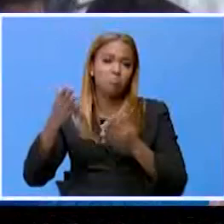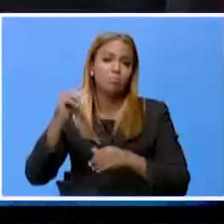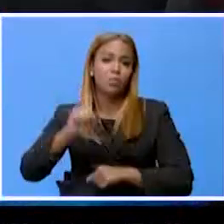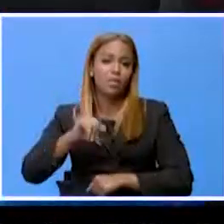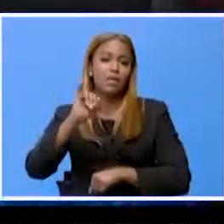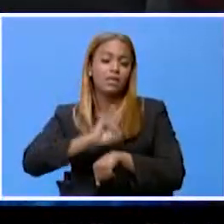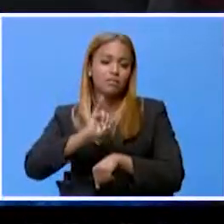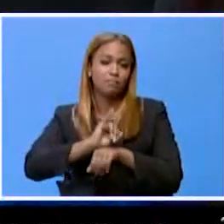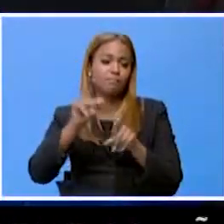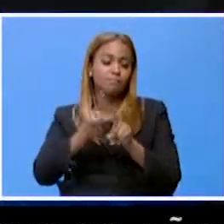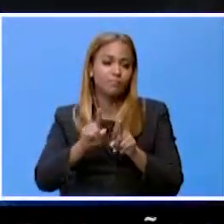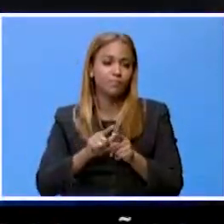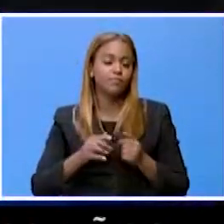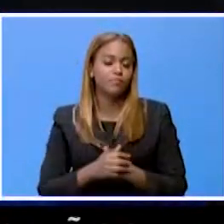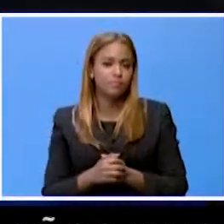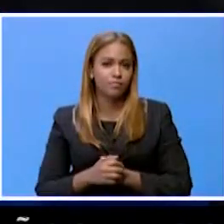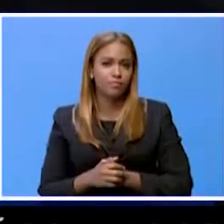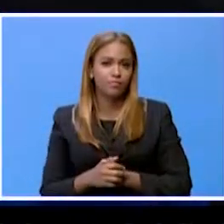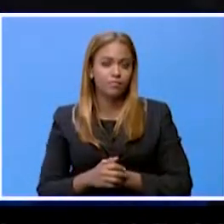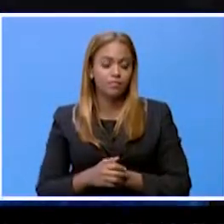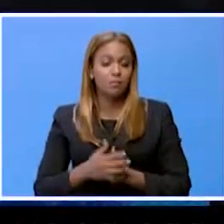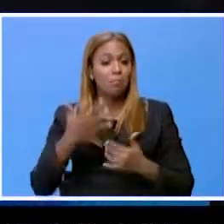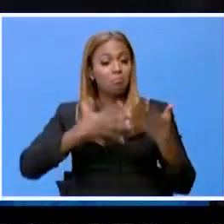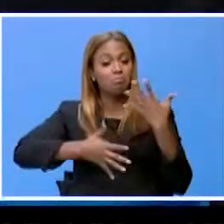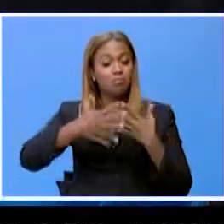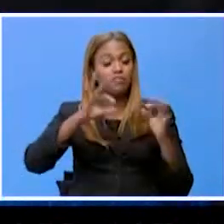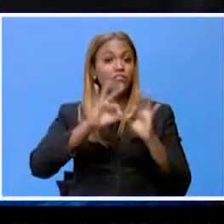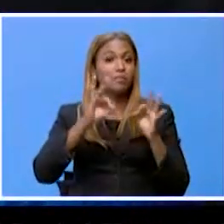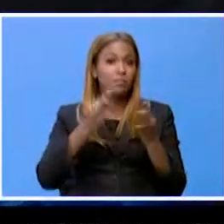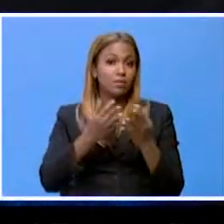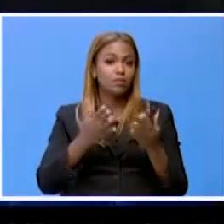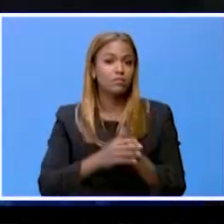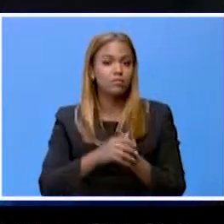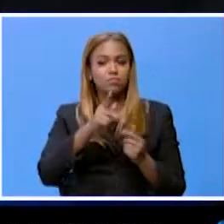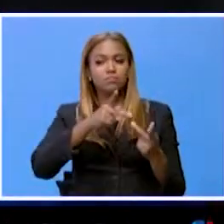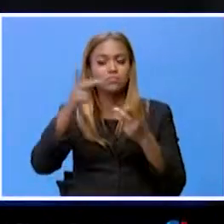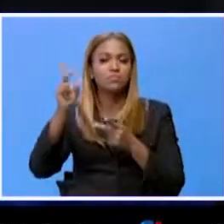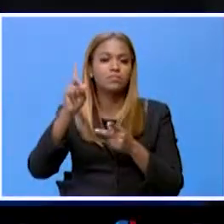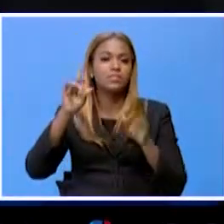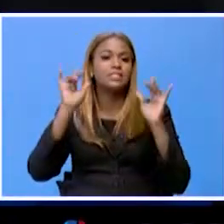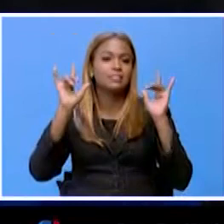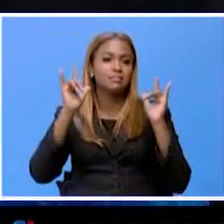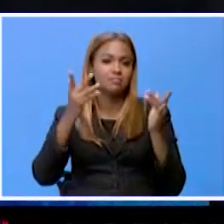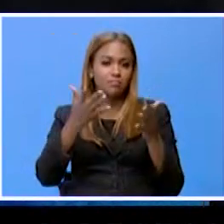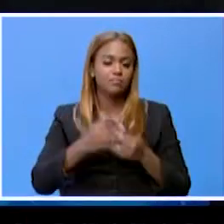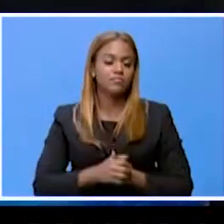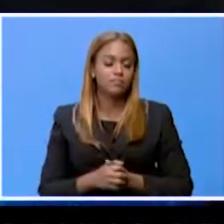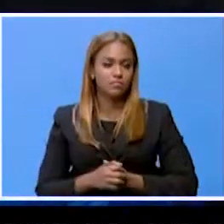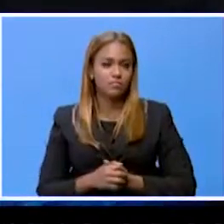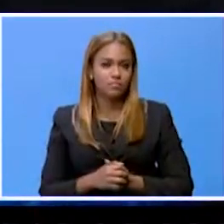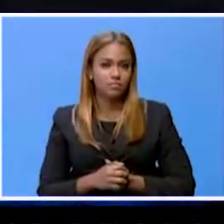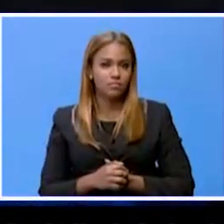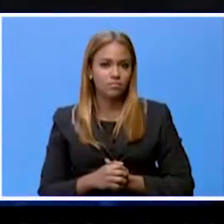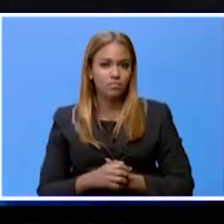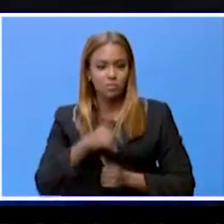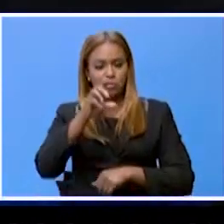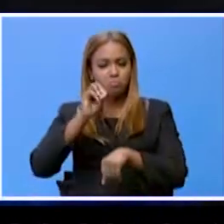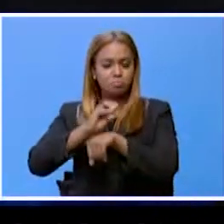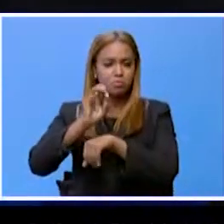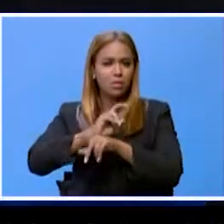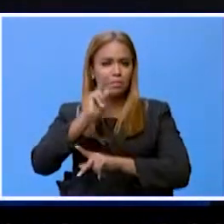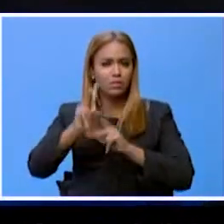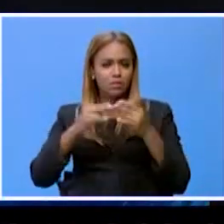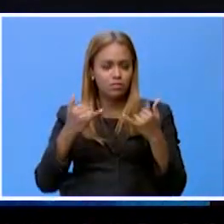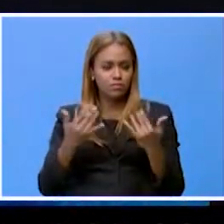iglesia. Compartieron la familia. ¿Hacia dónde te diriges? Santiago. ¿Qué le recomienda a las personas